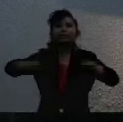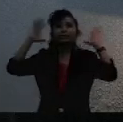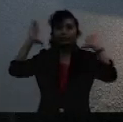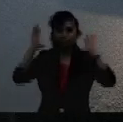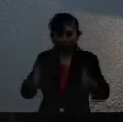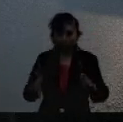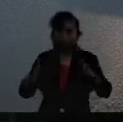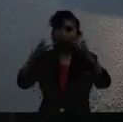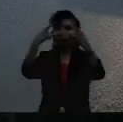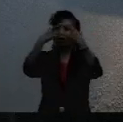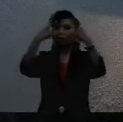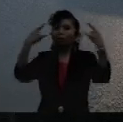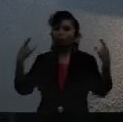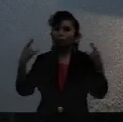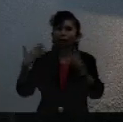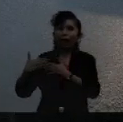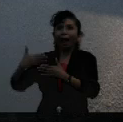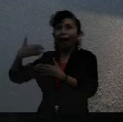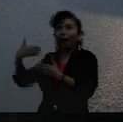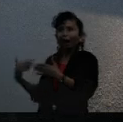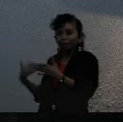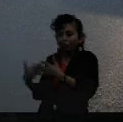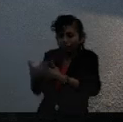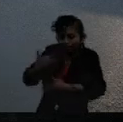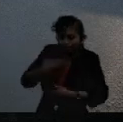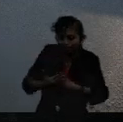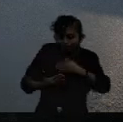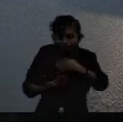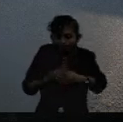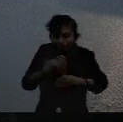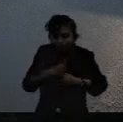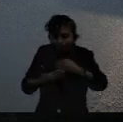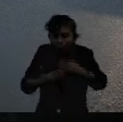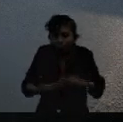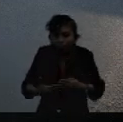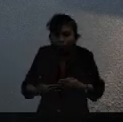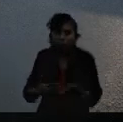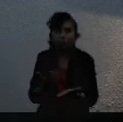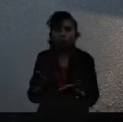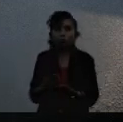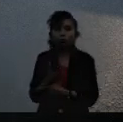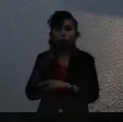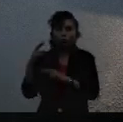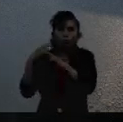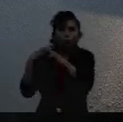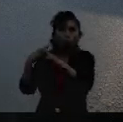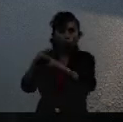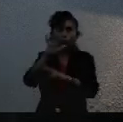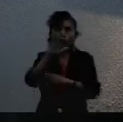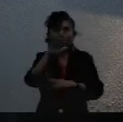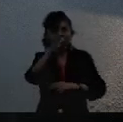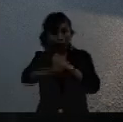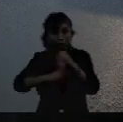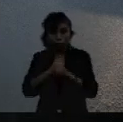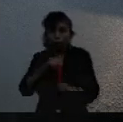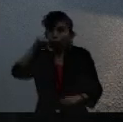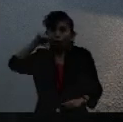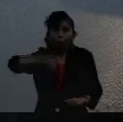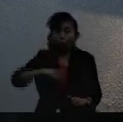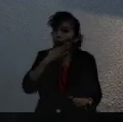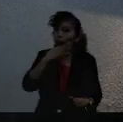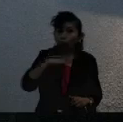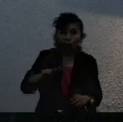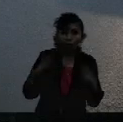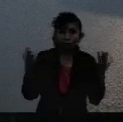historia nos preparó para llegar hasta aquí porque estos primeros 50 años que hoy Estamos celebrando